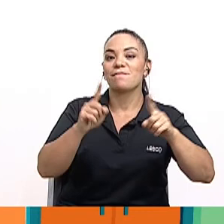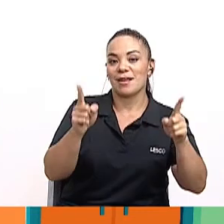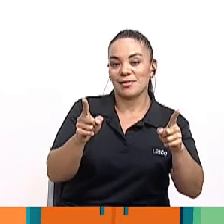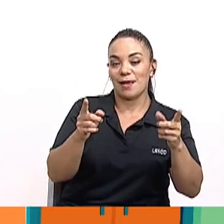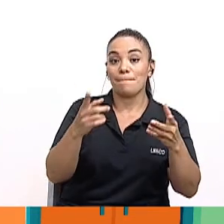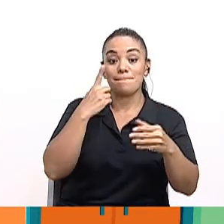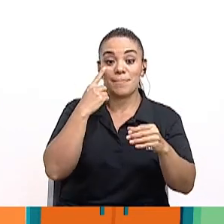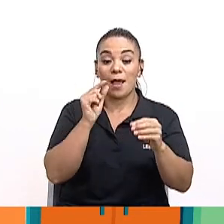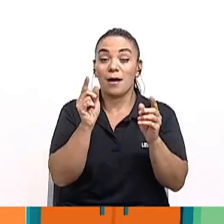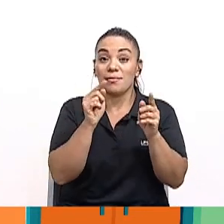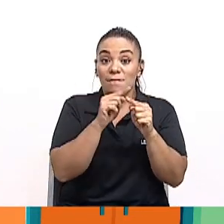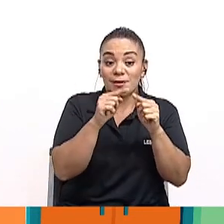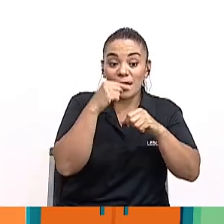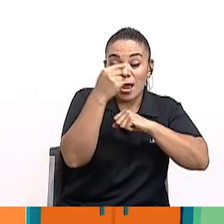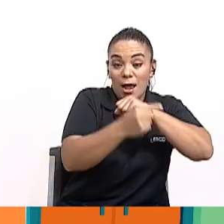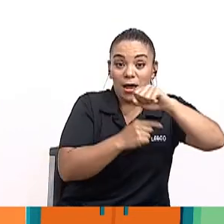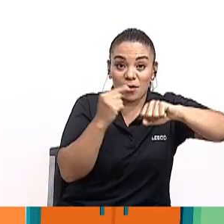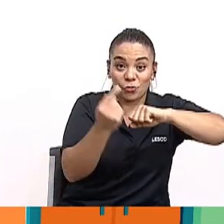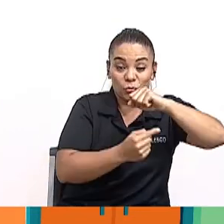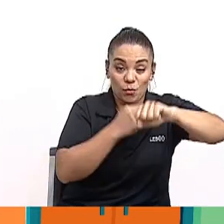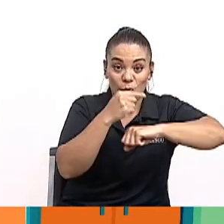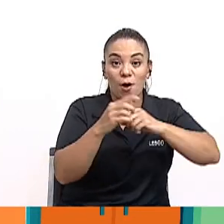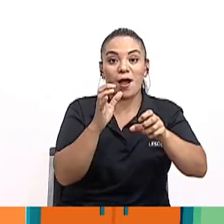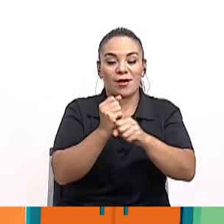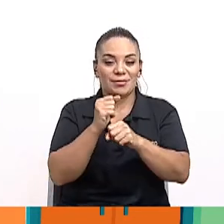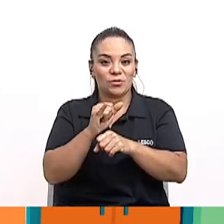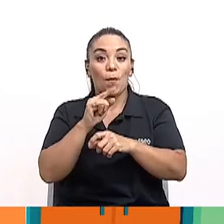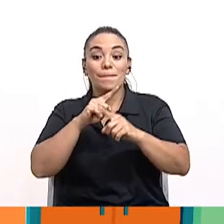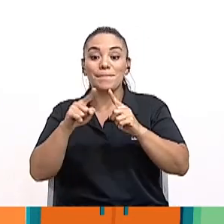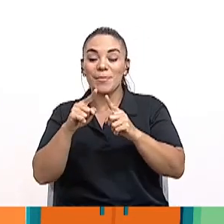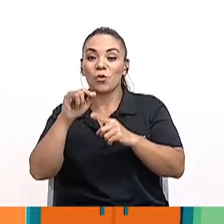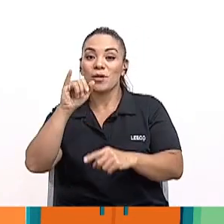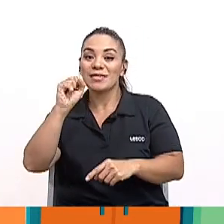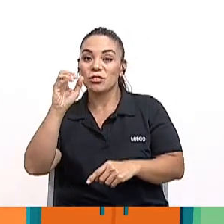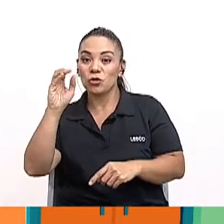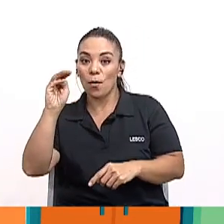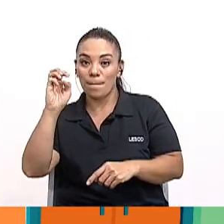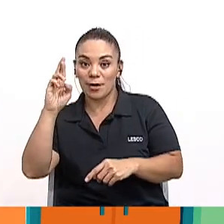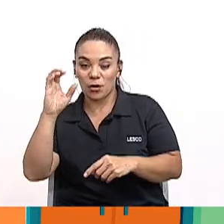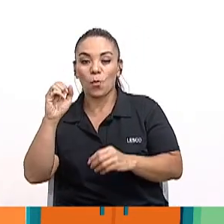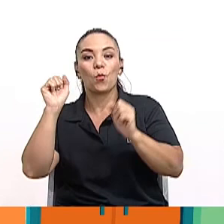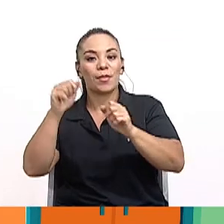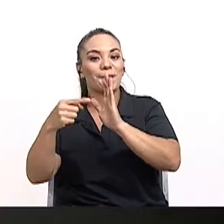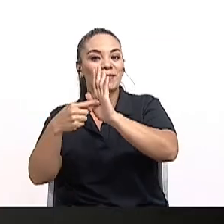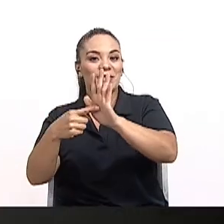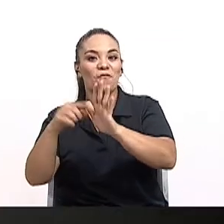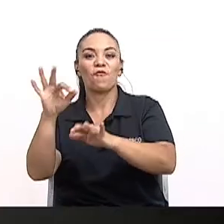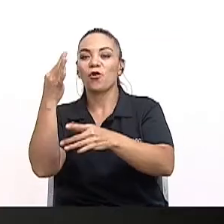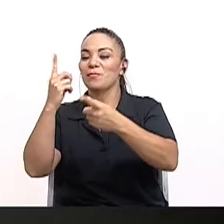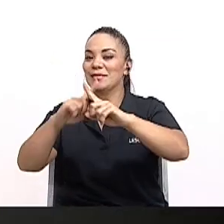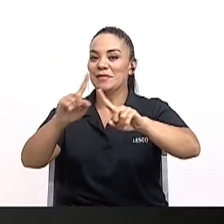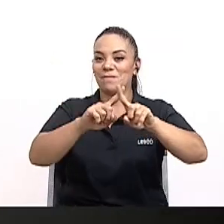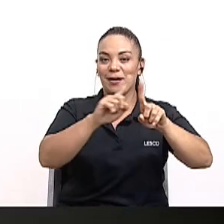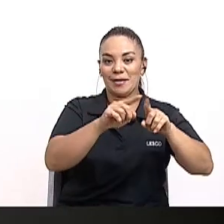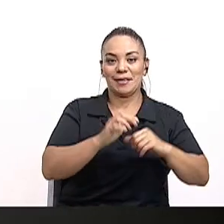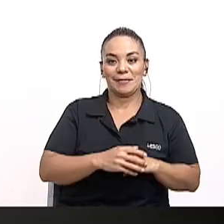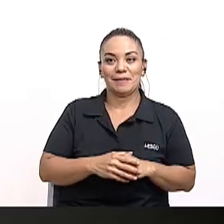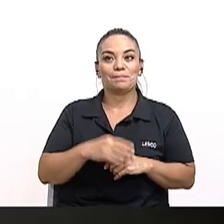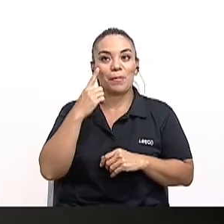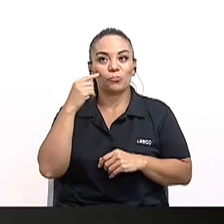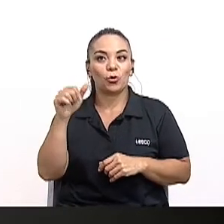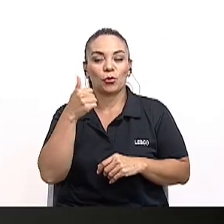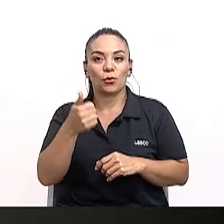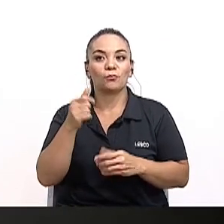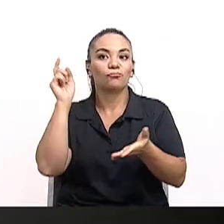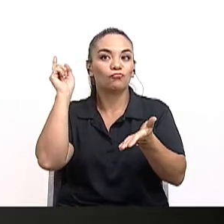la diferencia del compuesto, pero isómero es que el mismo compuesto se puede presentar de formas diferentes. Vamos a ver otra definición. Vamos a girar